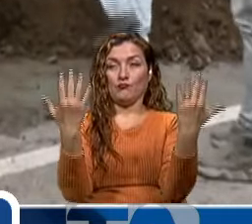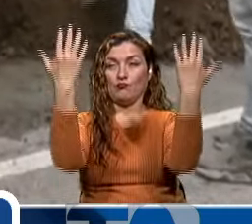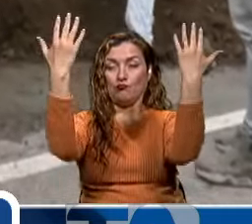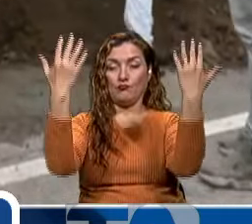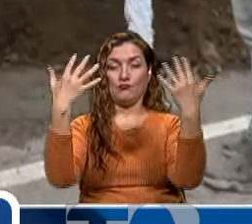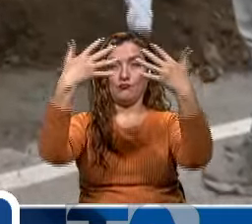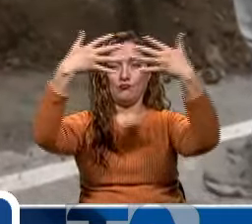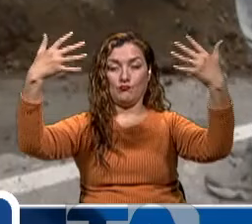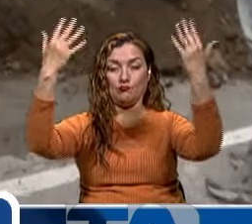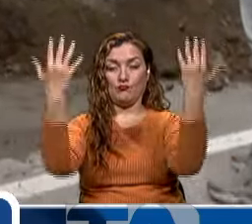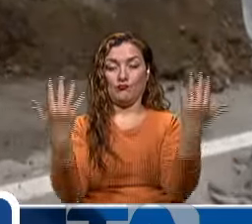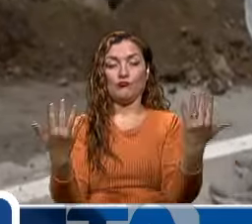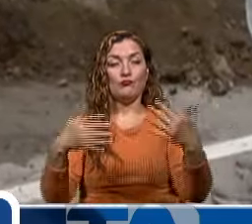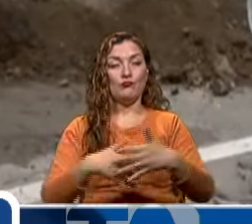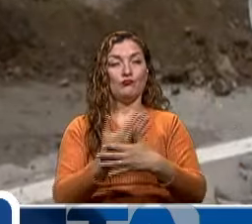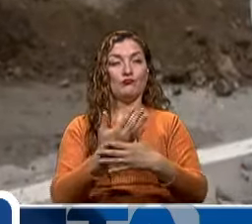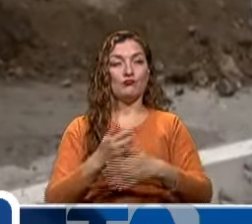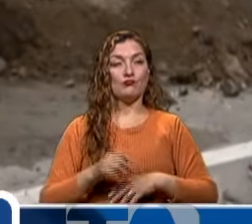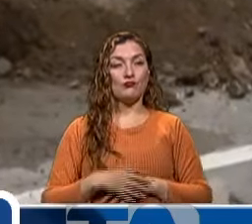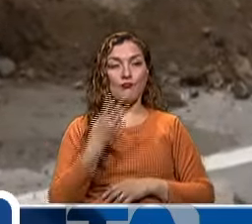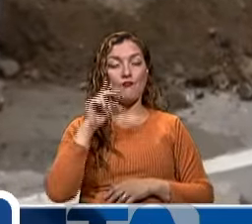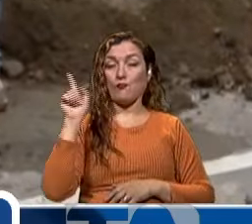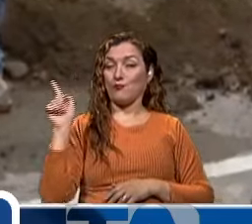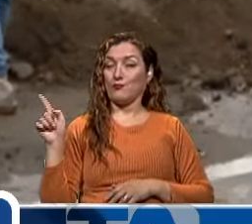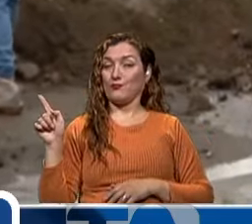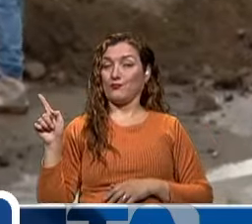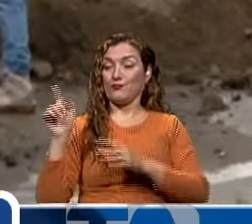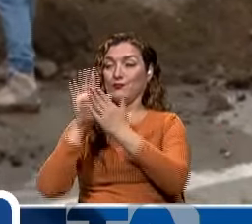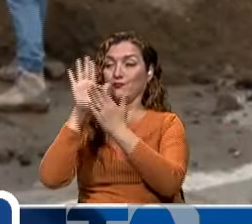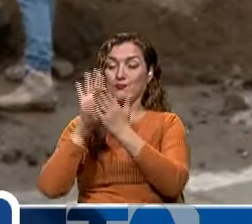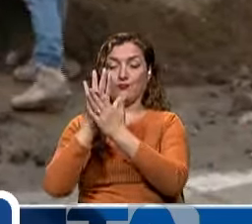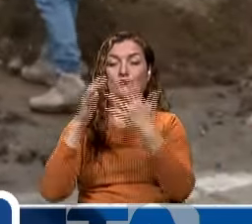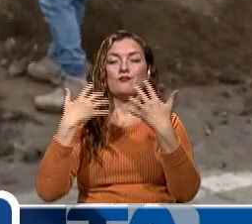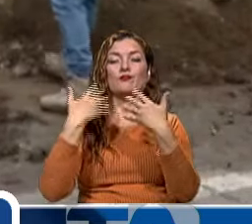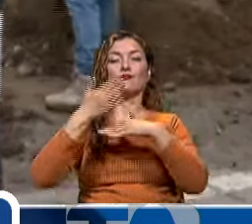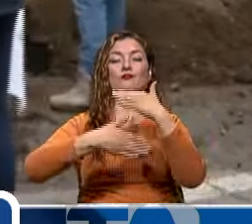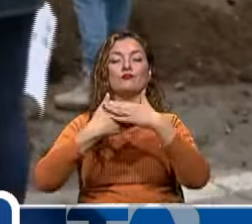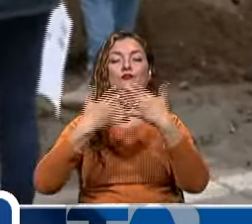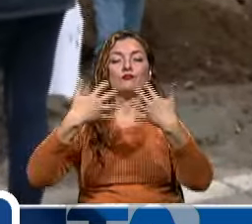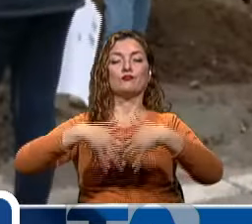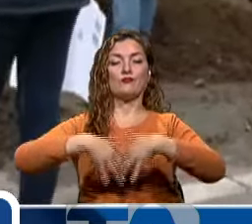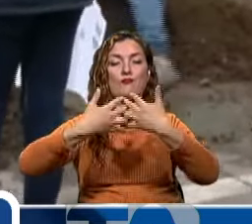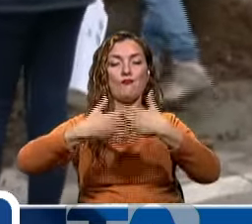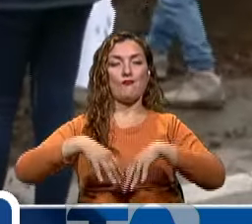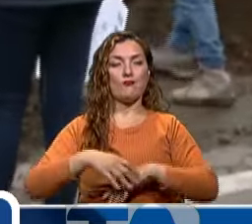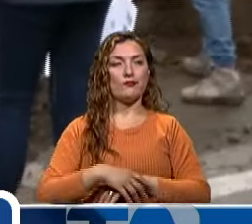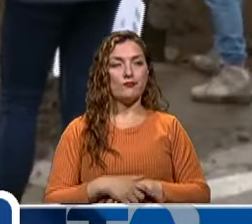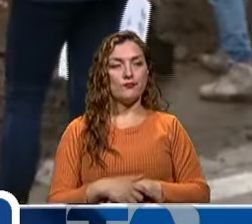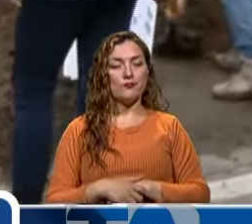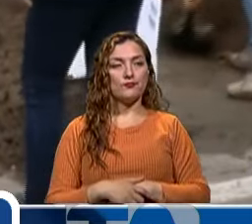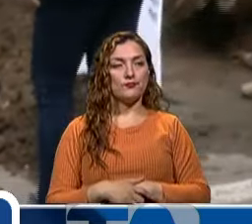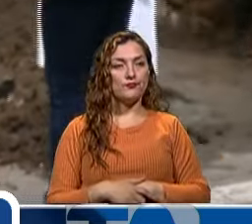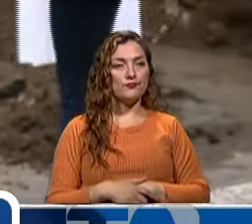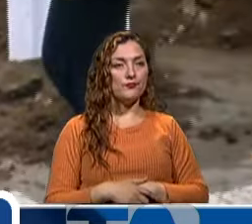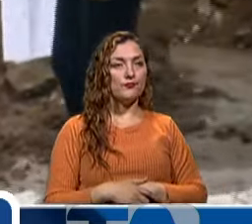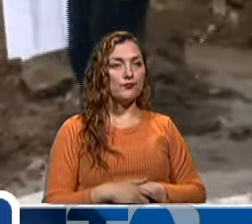de intervención para una nueva para la automatización que se nos viene en un futuro. Ok, ¿a qué responden estos trabajos? No, porque nosotros